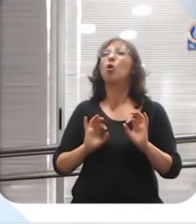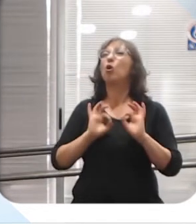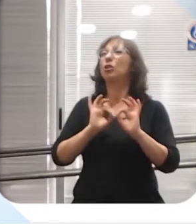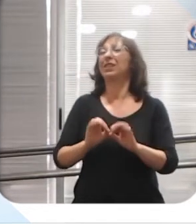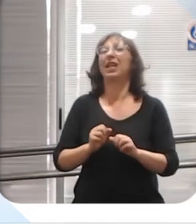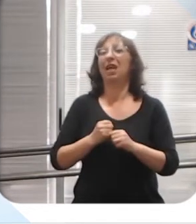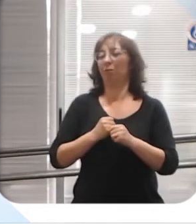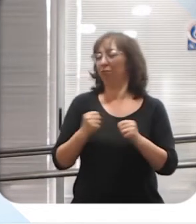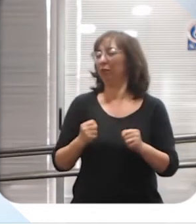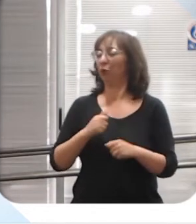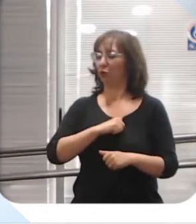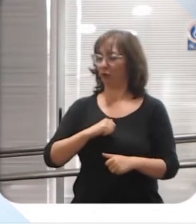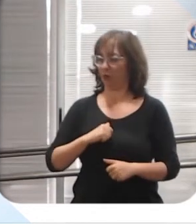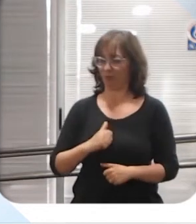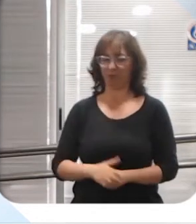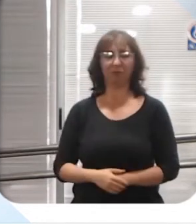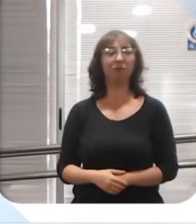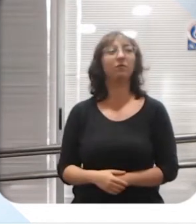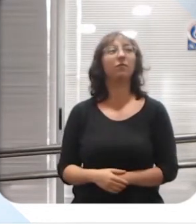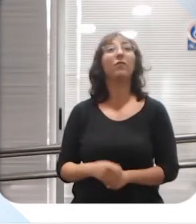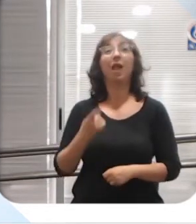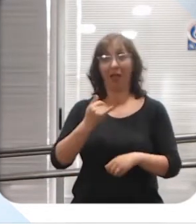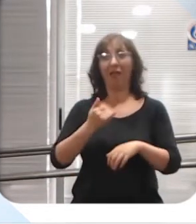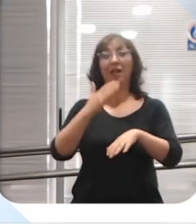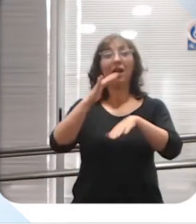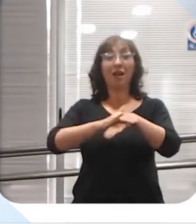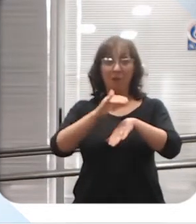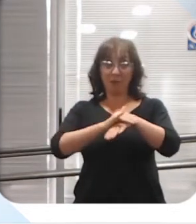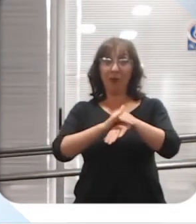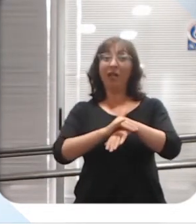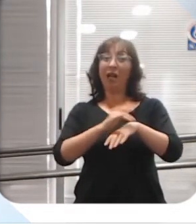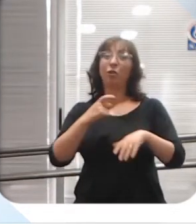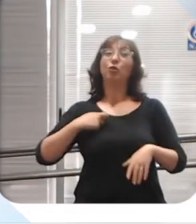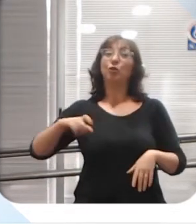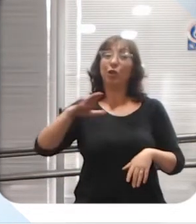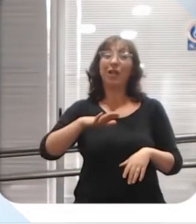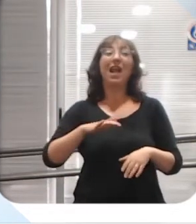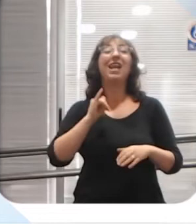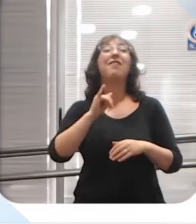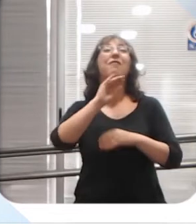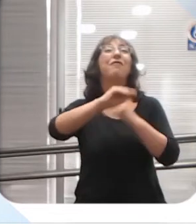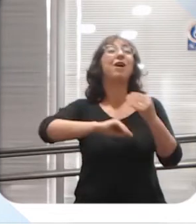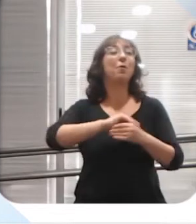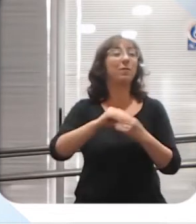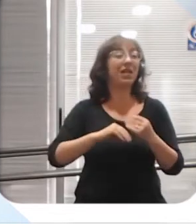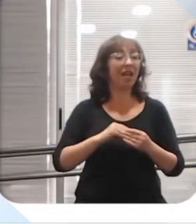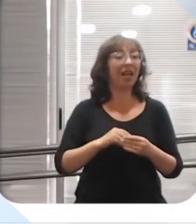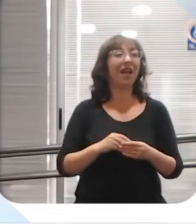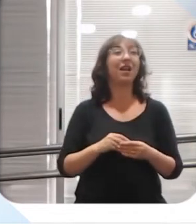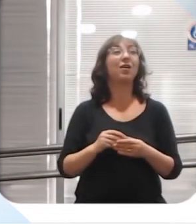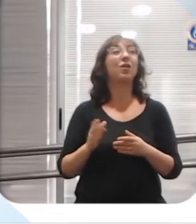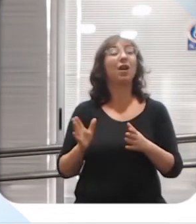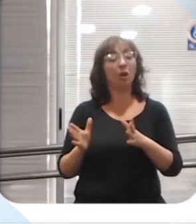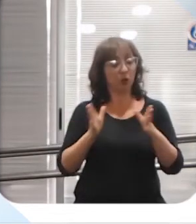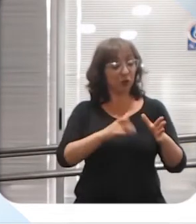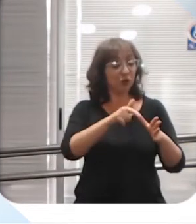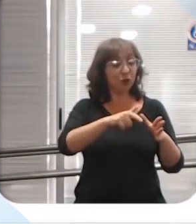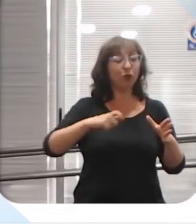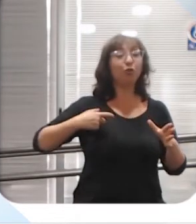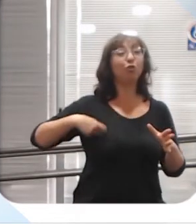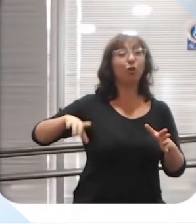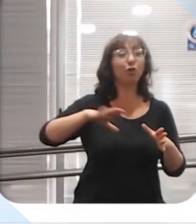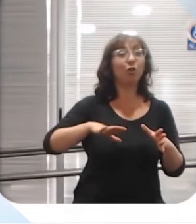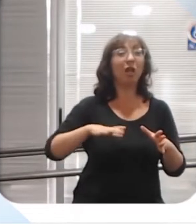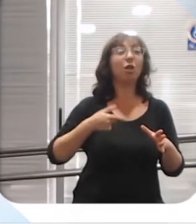autovalimiento. ¿Está? Entonces, hay una responsabilidad social y una responsabilidad familiar. Del lado de la responsabilidad social, yo